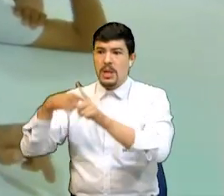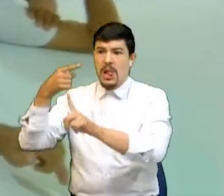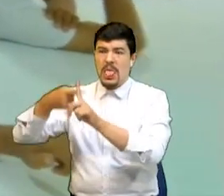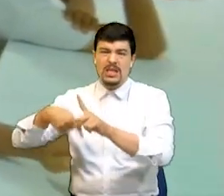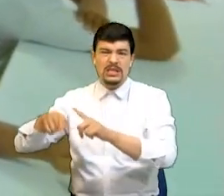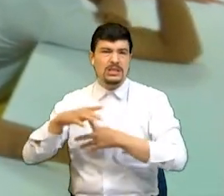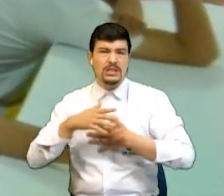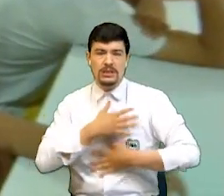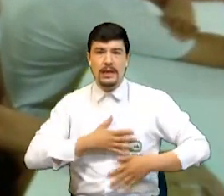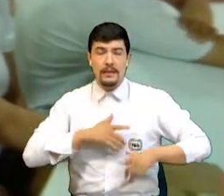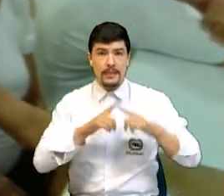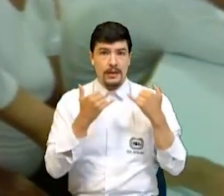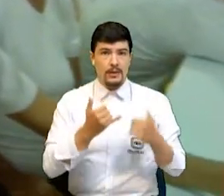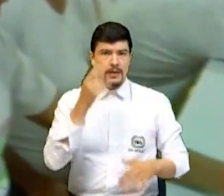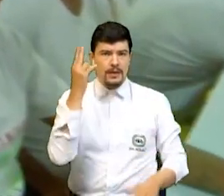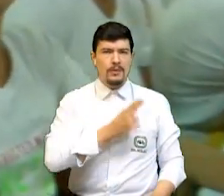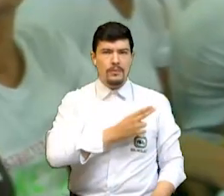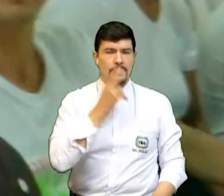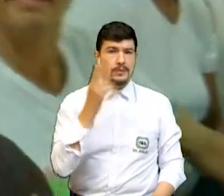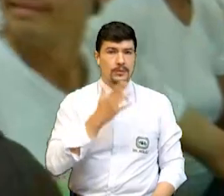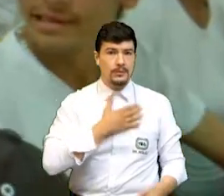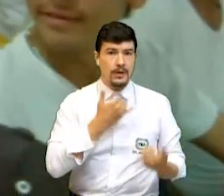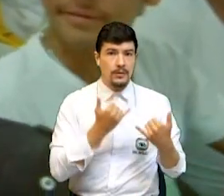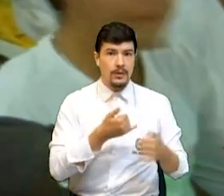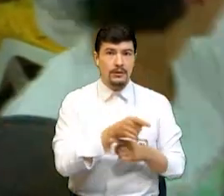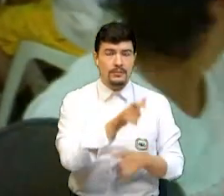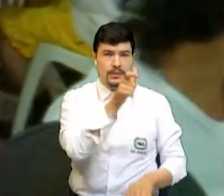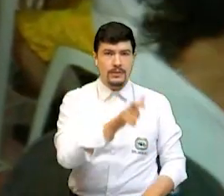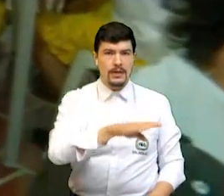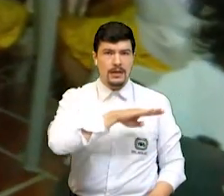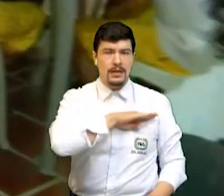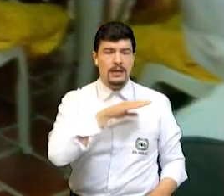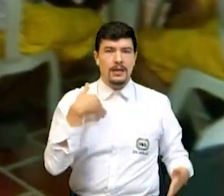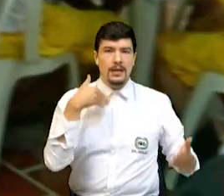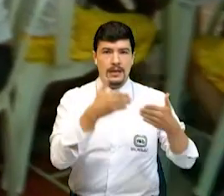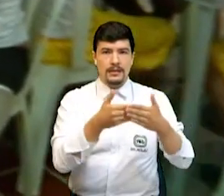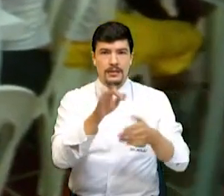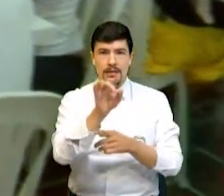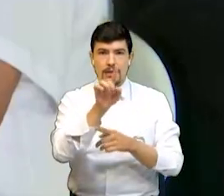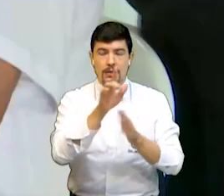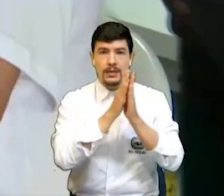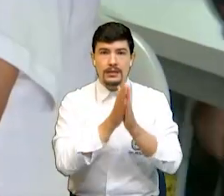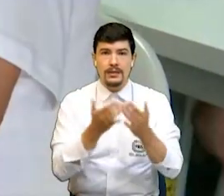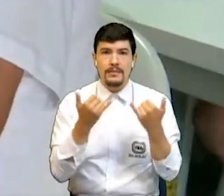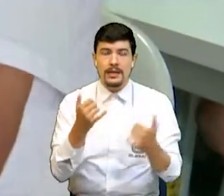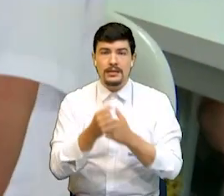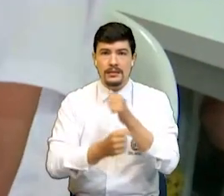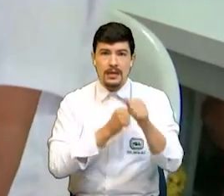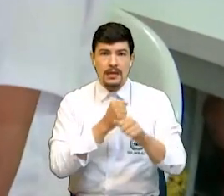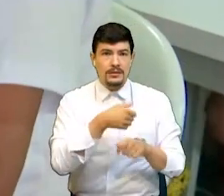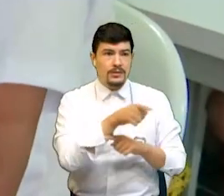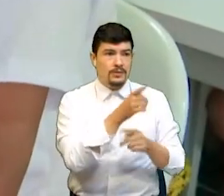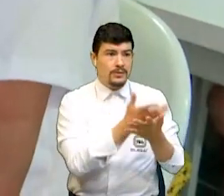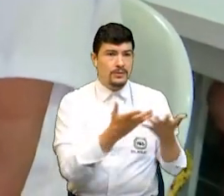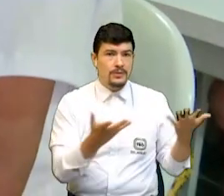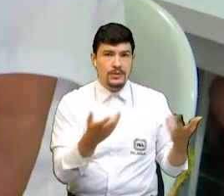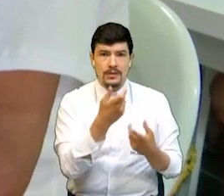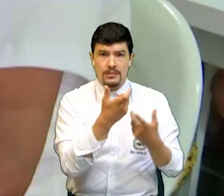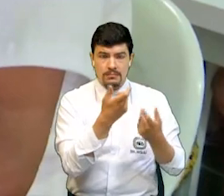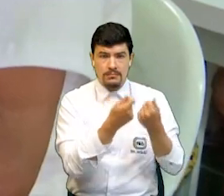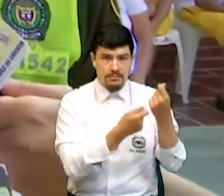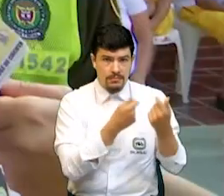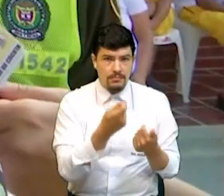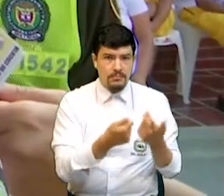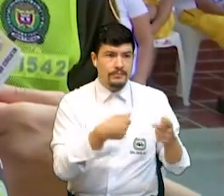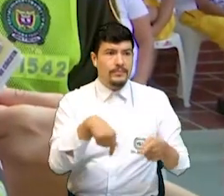molestaba entonces el compromiso que tengo yo como alcalde hasta el 31 de diciembre de este año y que los recursos se conoce